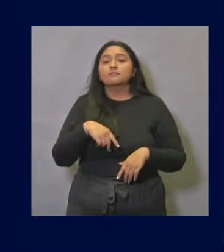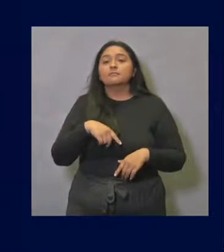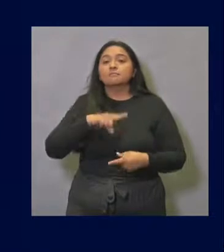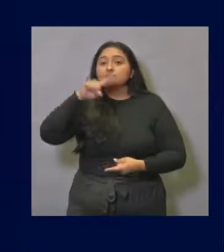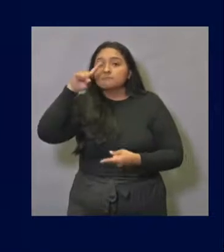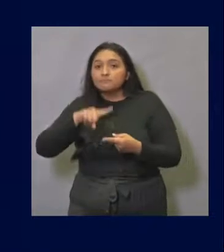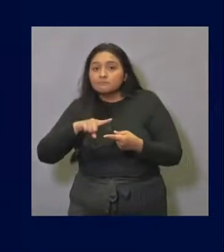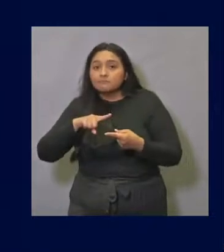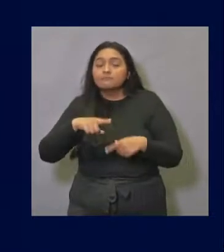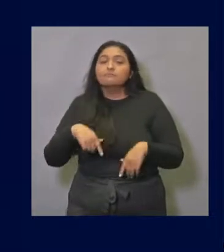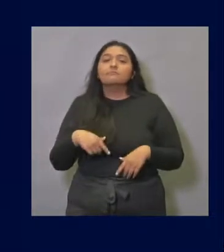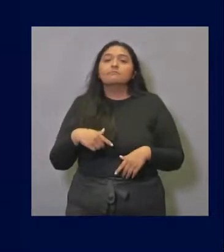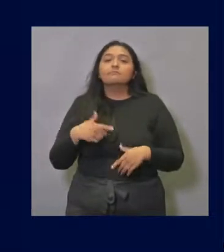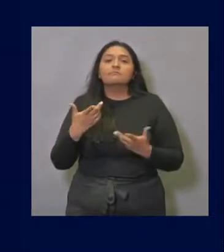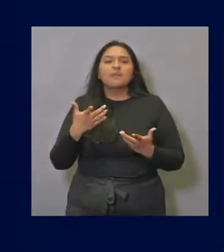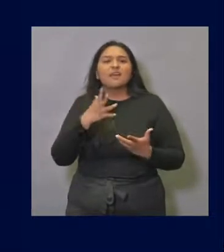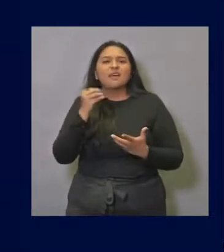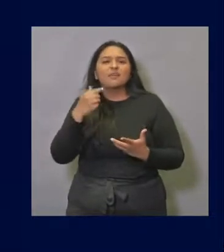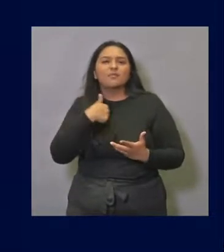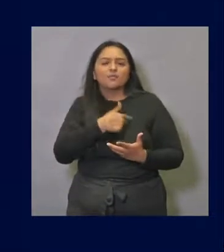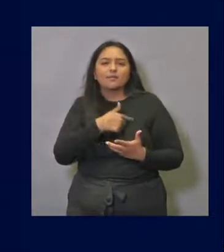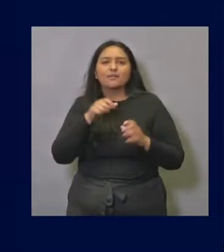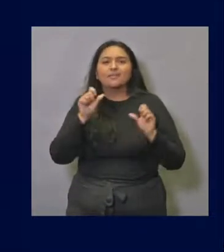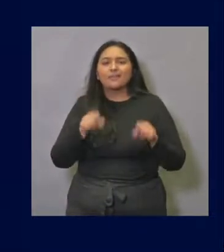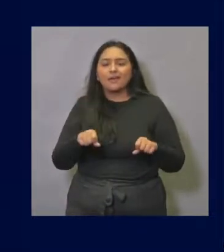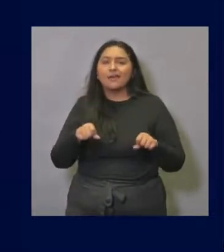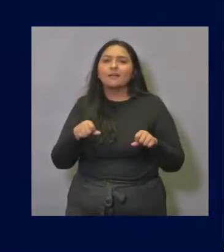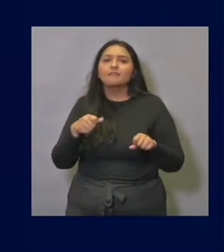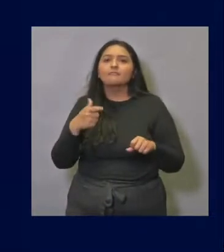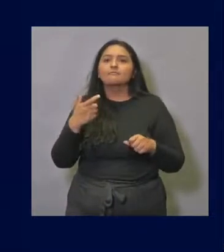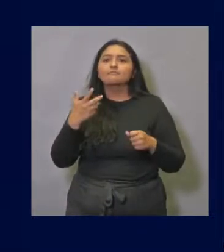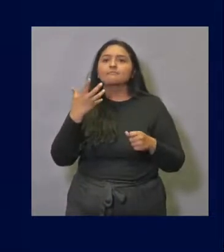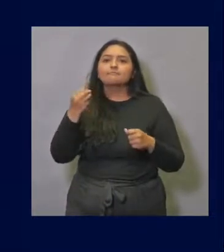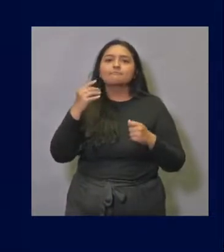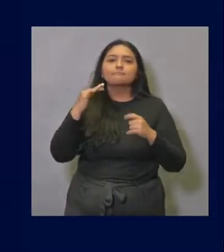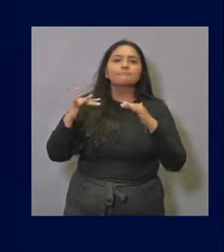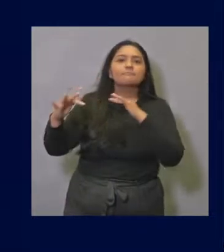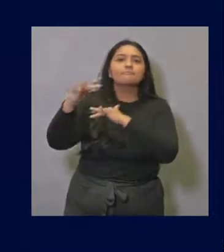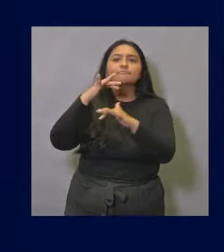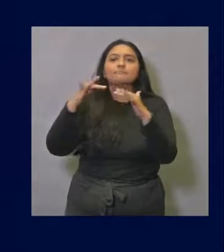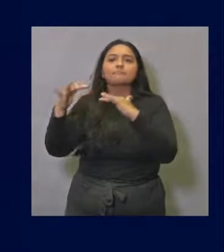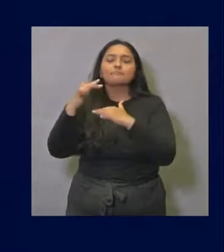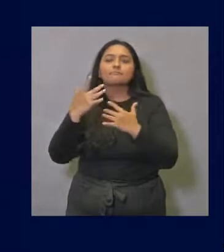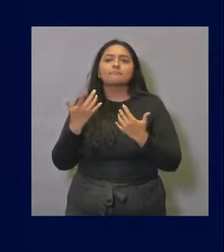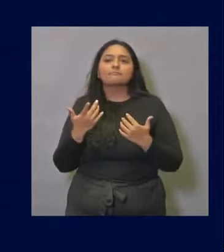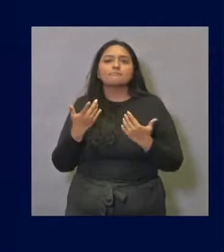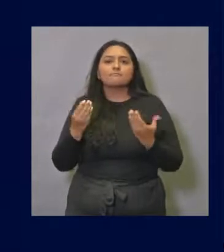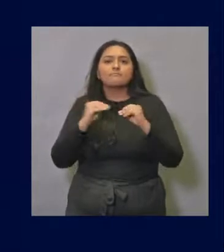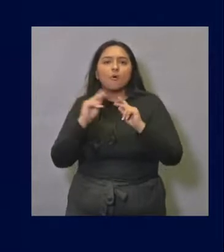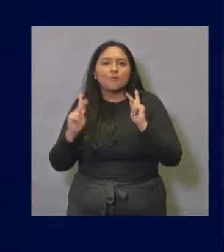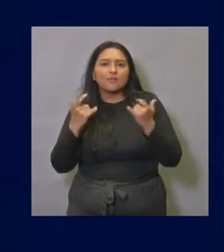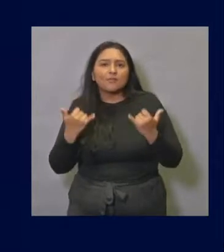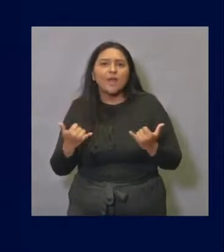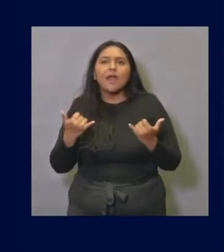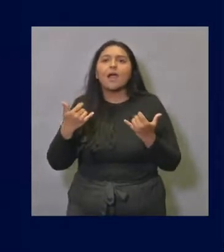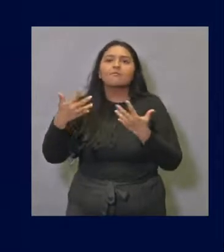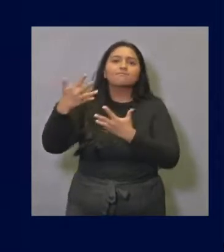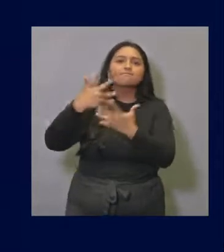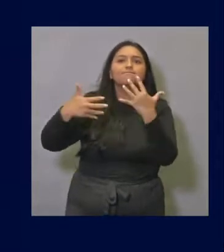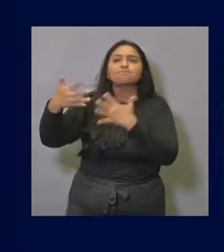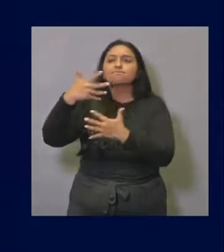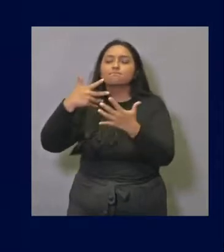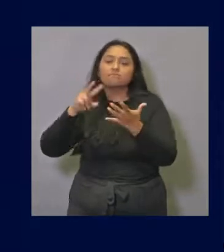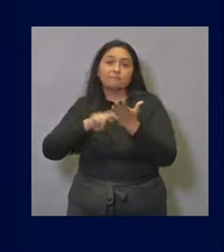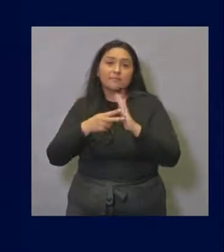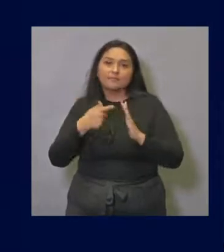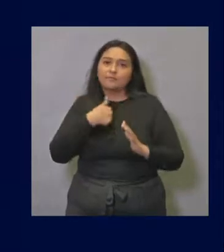relacionarnos con personas fuera de nuestro hogar, para poder continuar en nuestro viaje hacia la recuperación, debemos